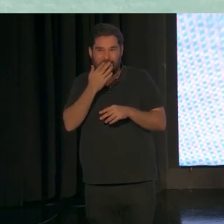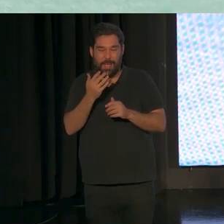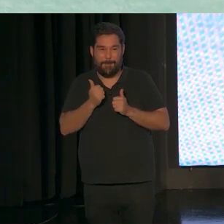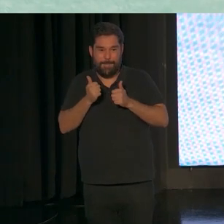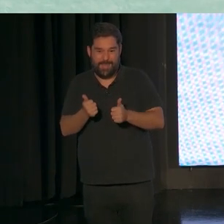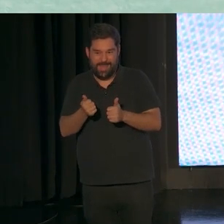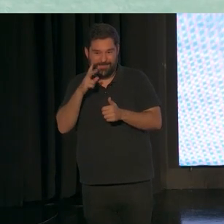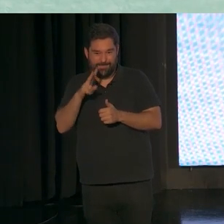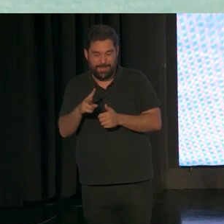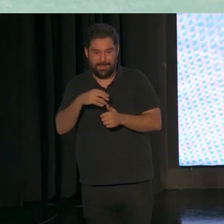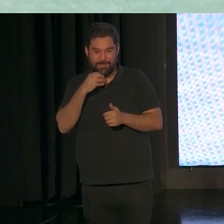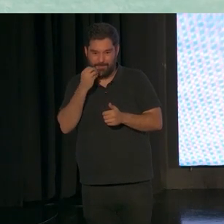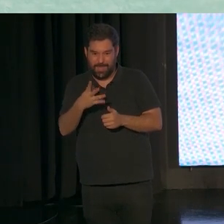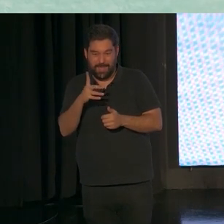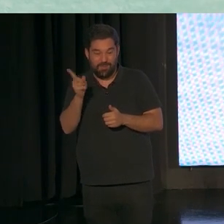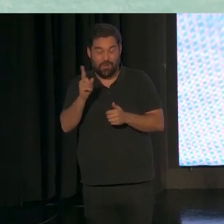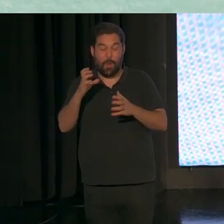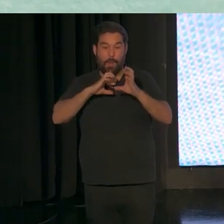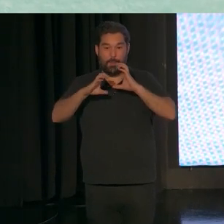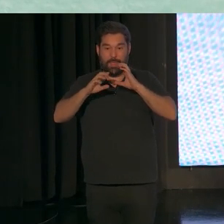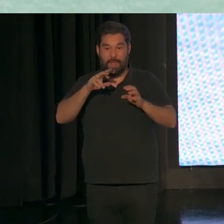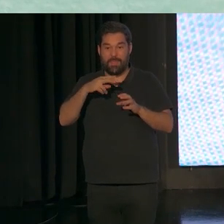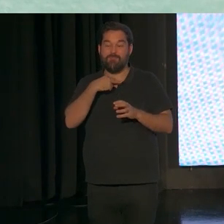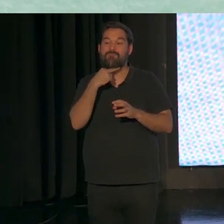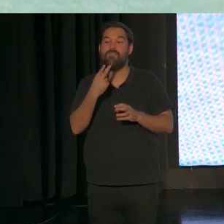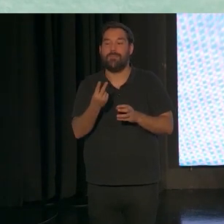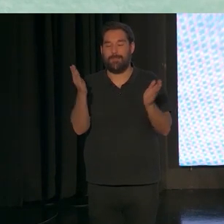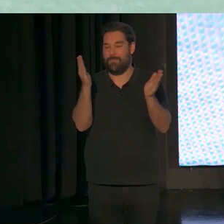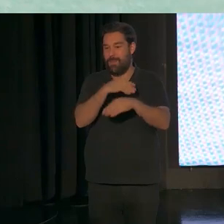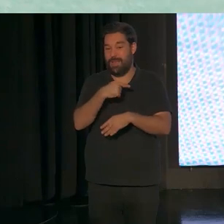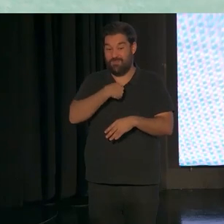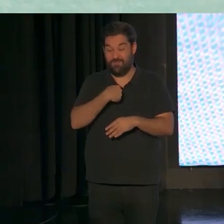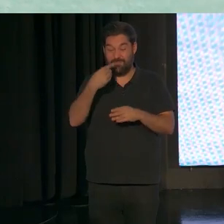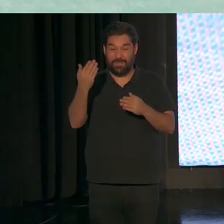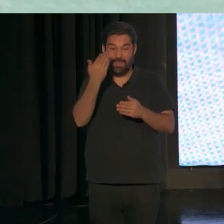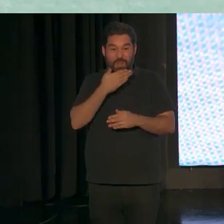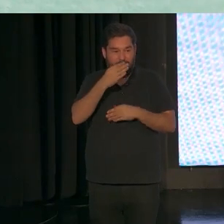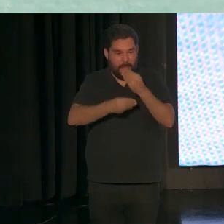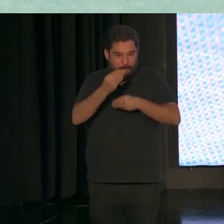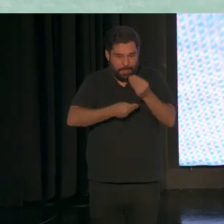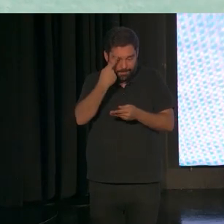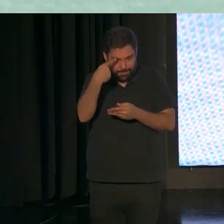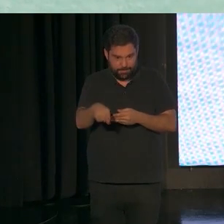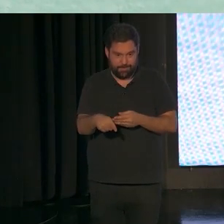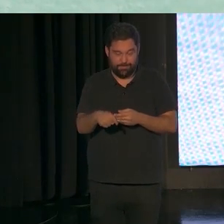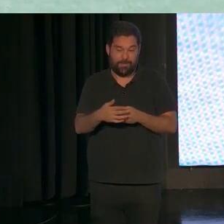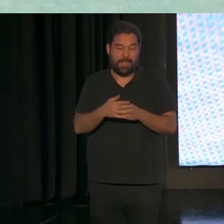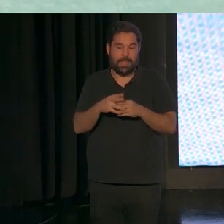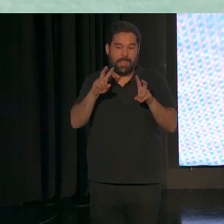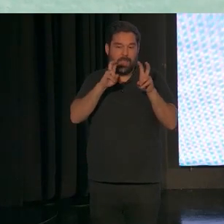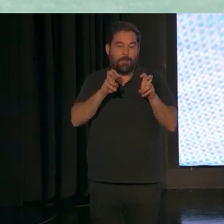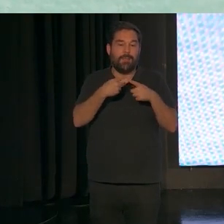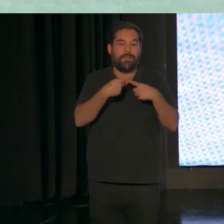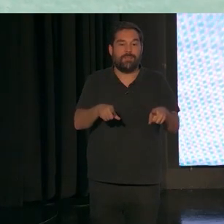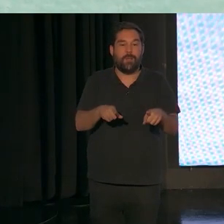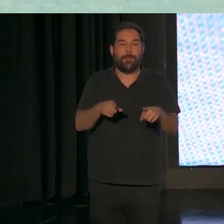colegio y él no tiene comunicación verbal y no sé lo que hace en el colegio y un poquito bueno en otros términos una mamá con